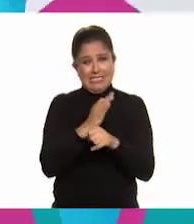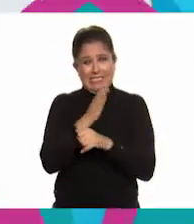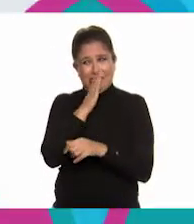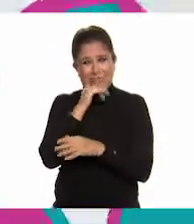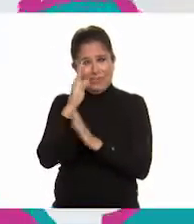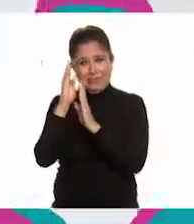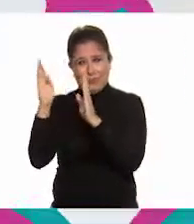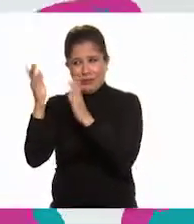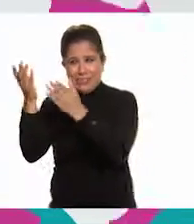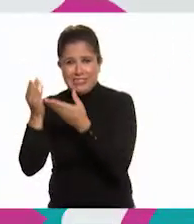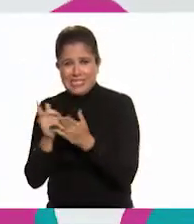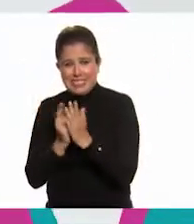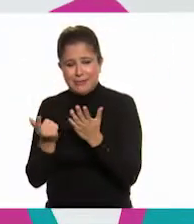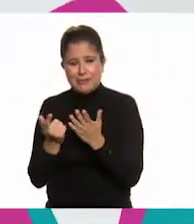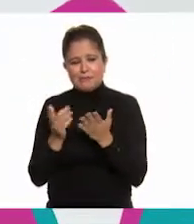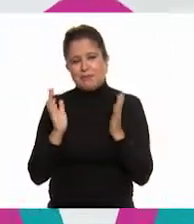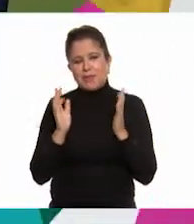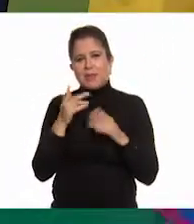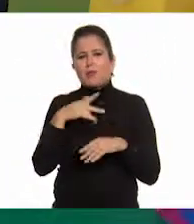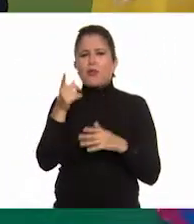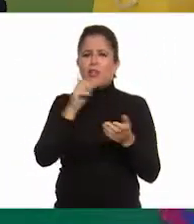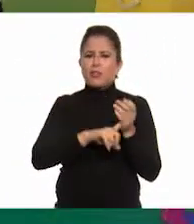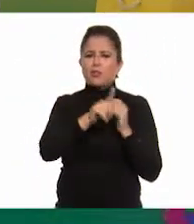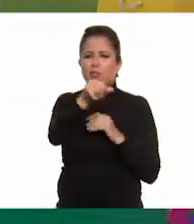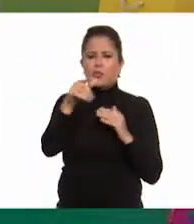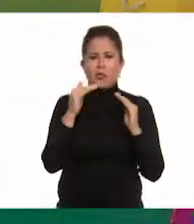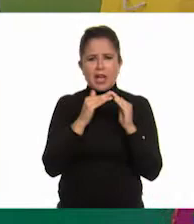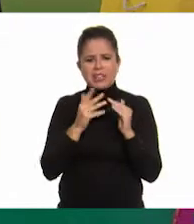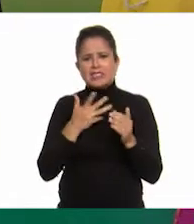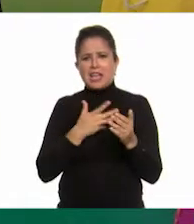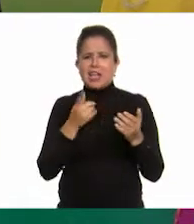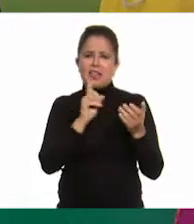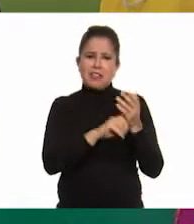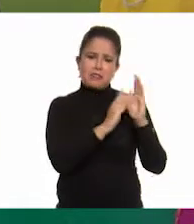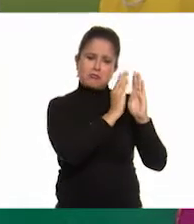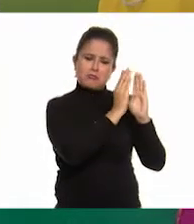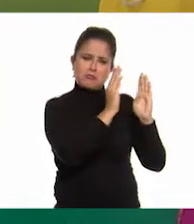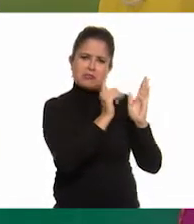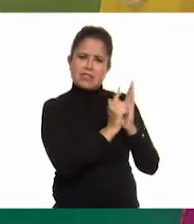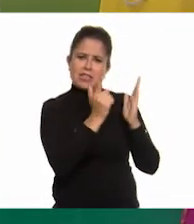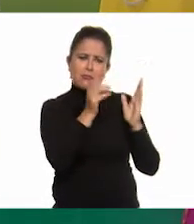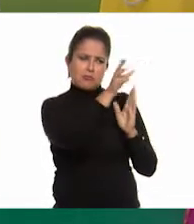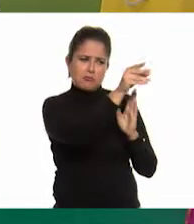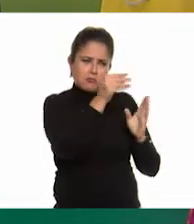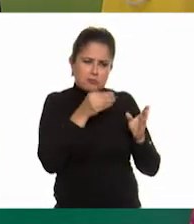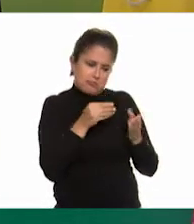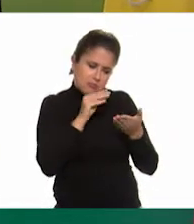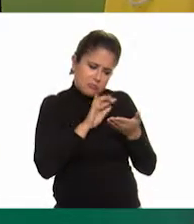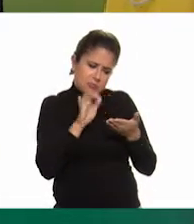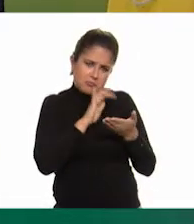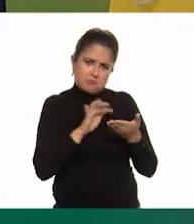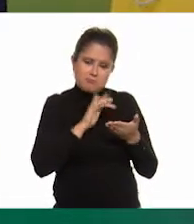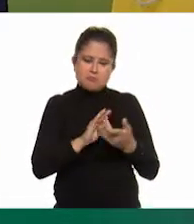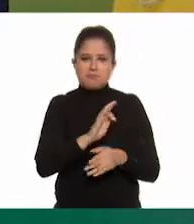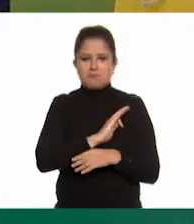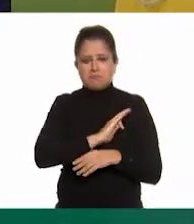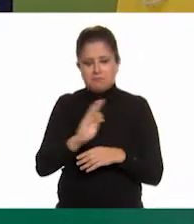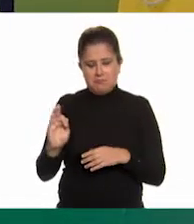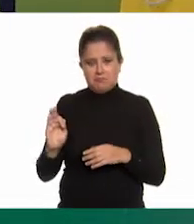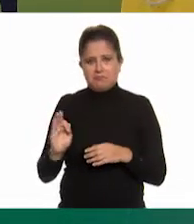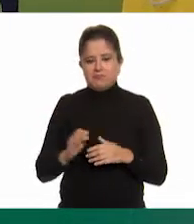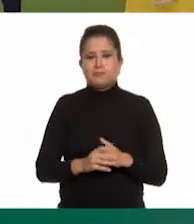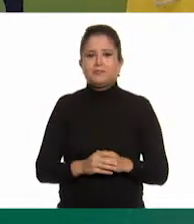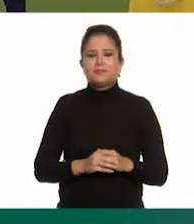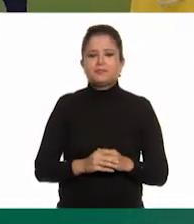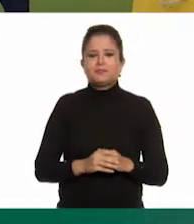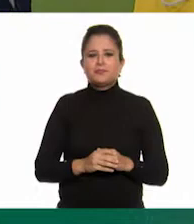libros en la biblioteca, pero... Posiblemente en su casa tengan un rinconcito de lectura y de ahí pueden sacar los libros y las lecturas.